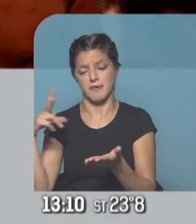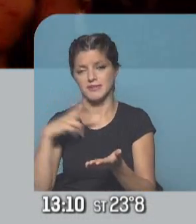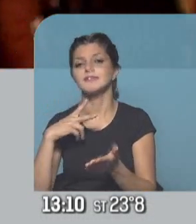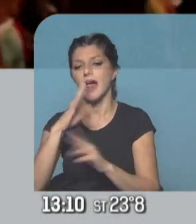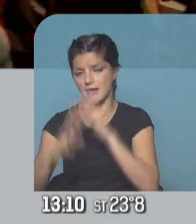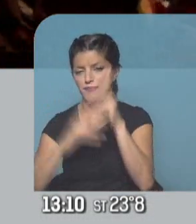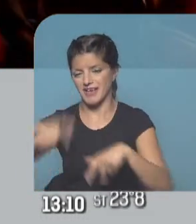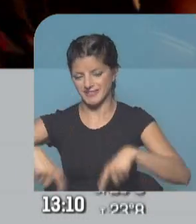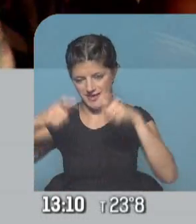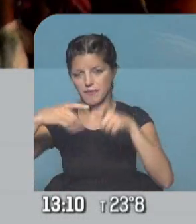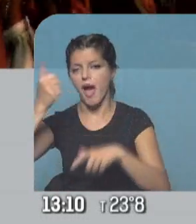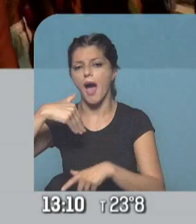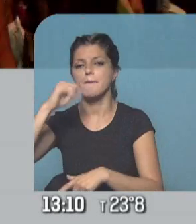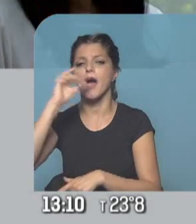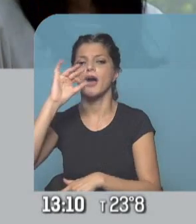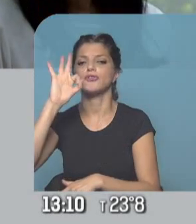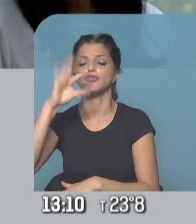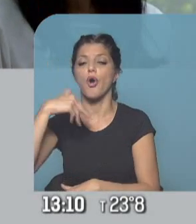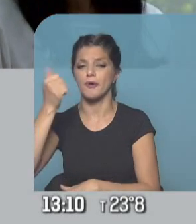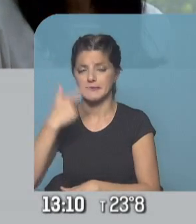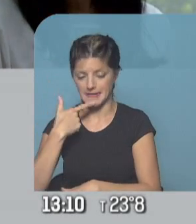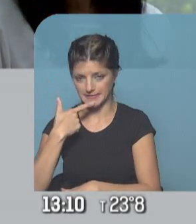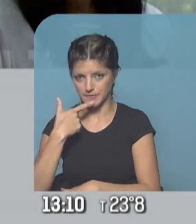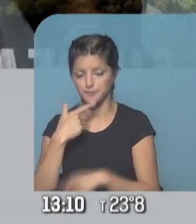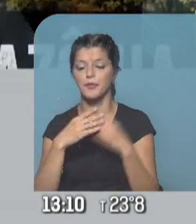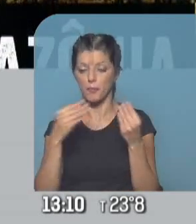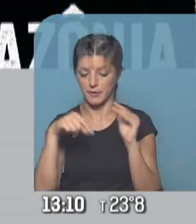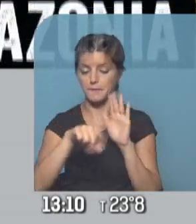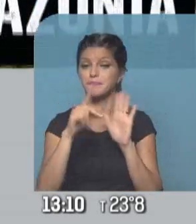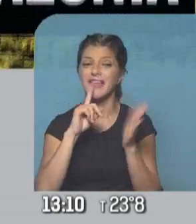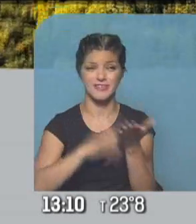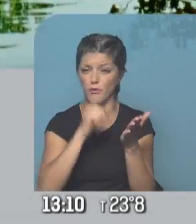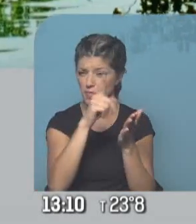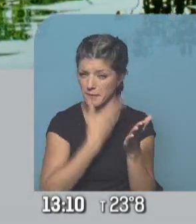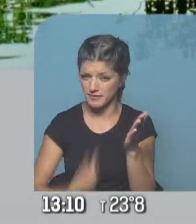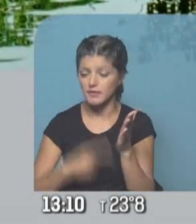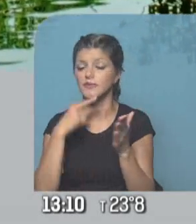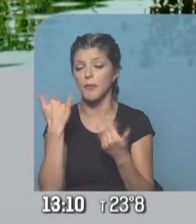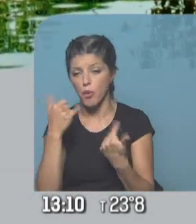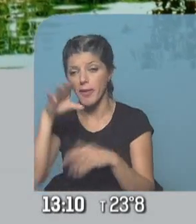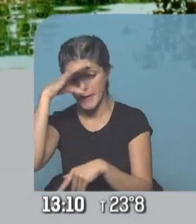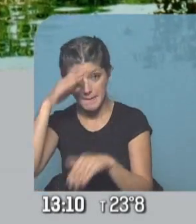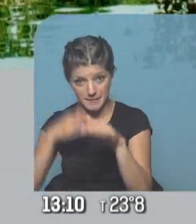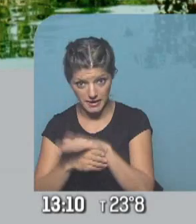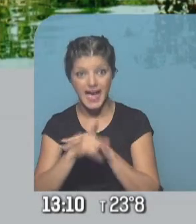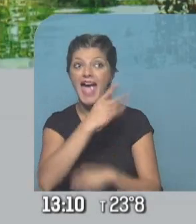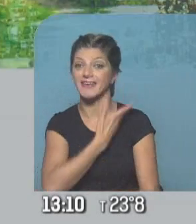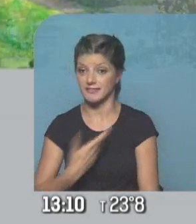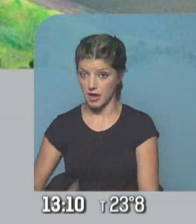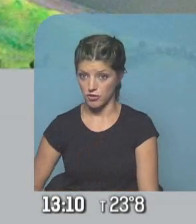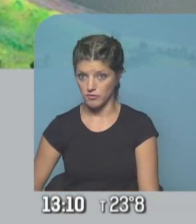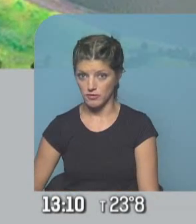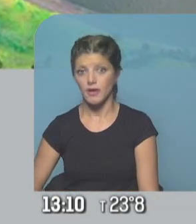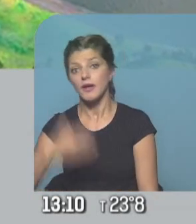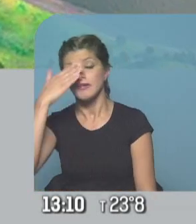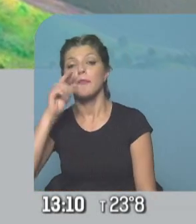uh-huh. Porque el decreto permite la explotación minera, pero por parte del Estado, y da licencias